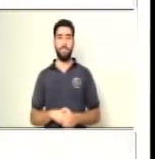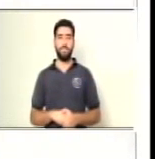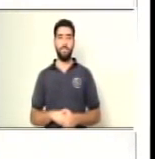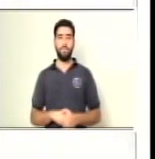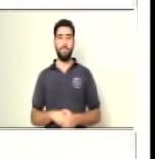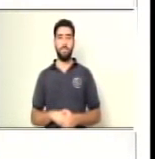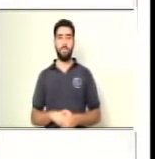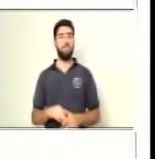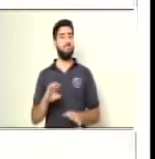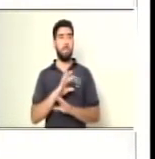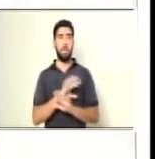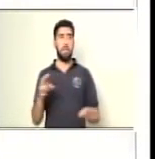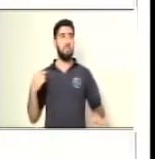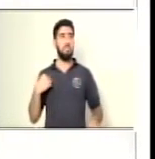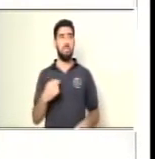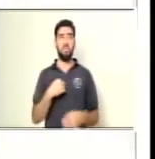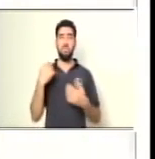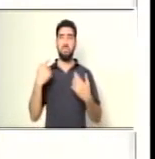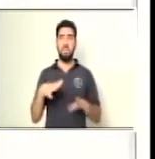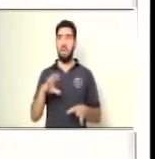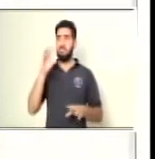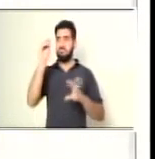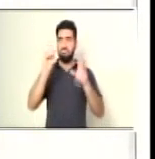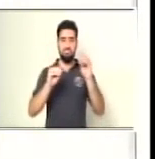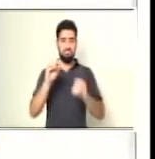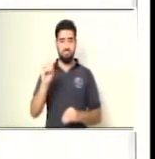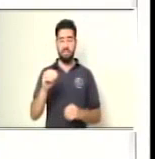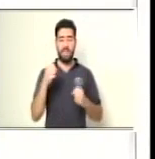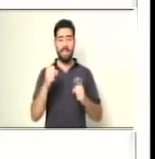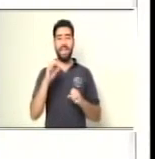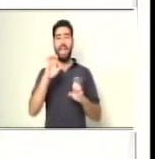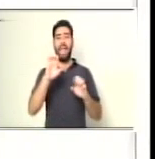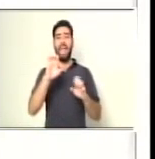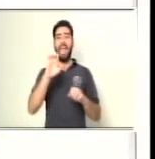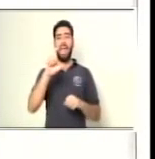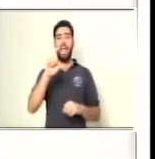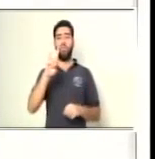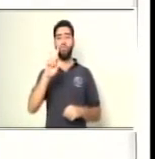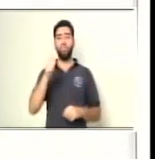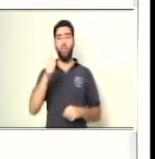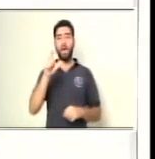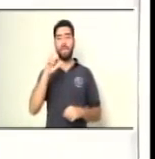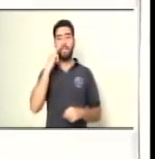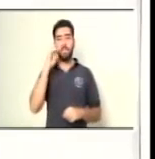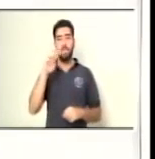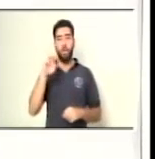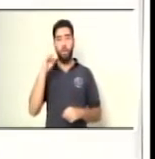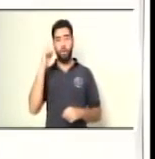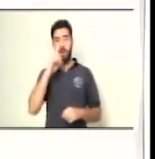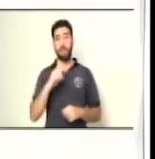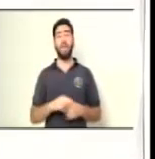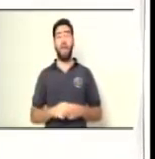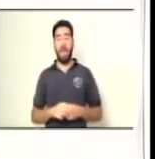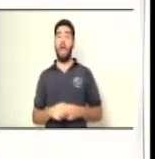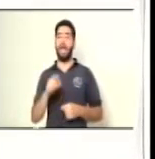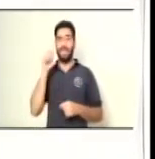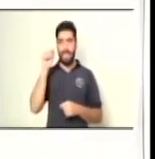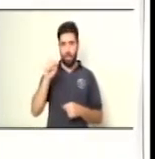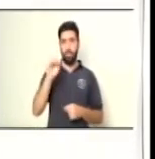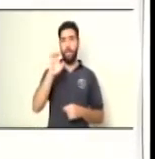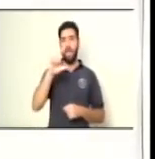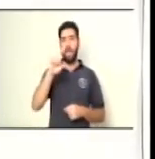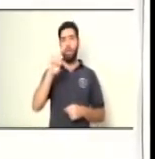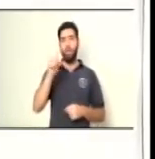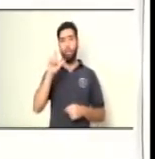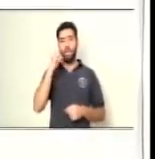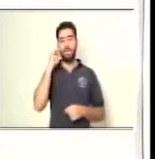Y hemos aplicado ecuaciones. Ahora vamos a las aplicaciones de inecuaciones.